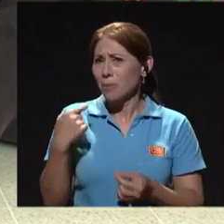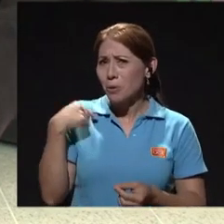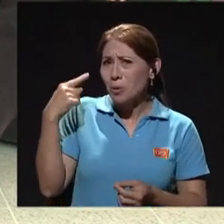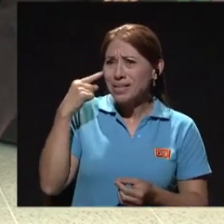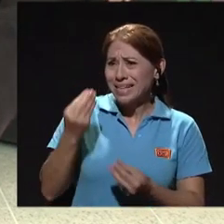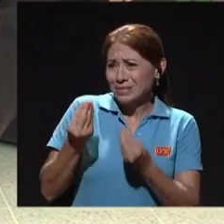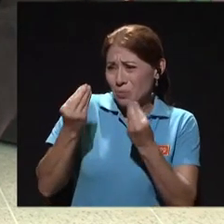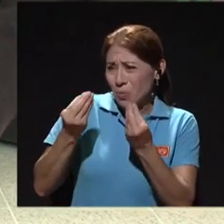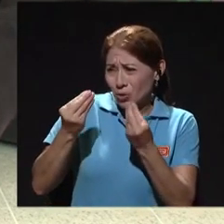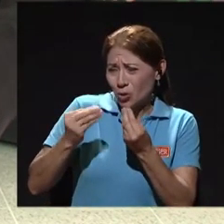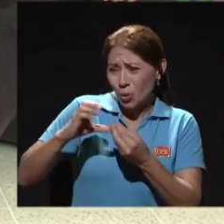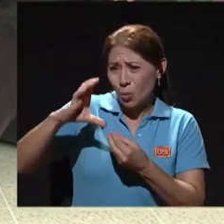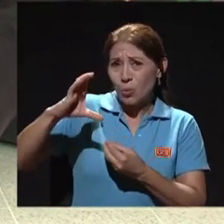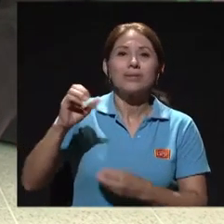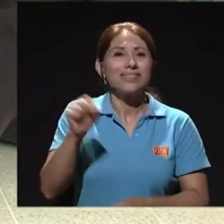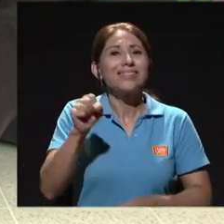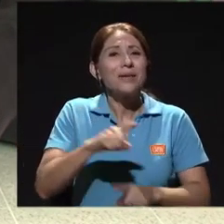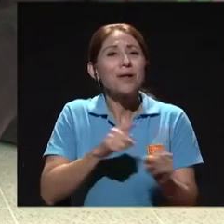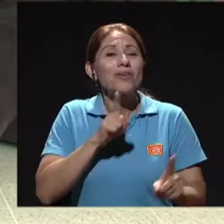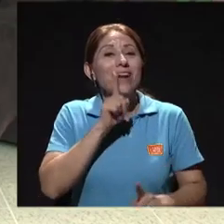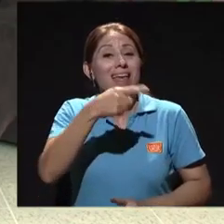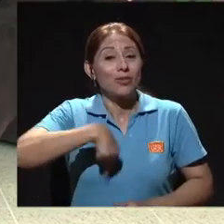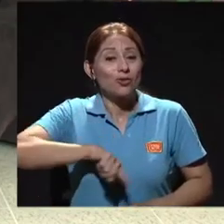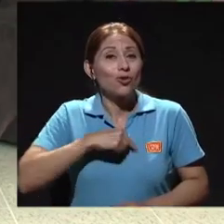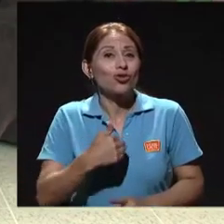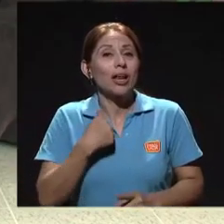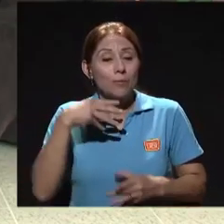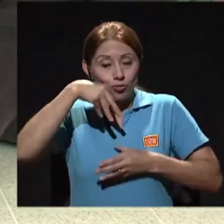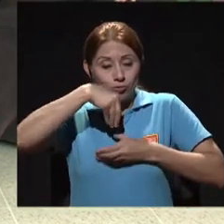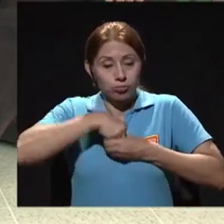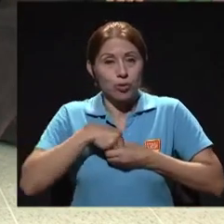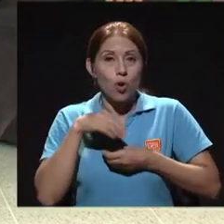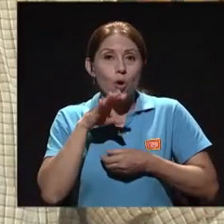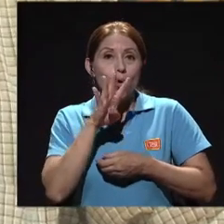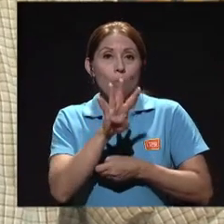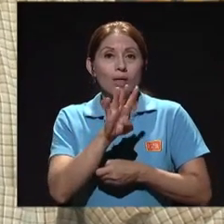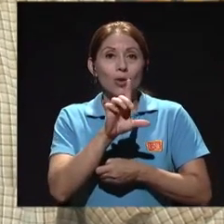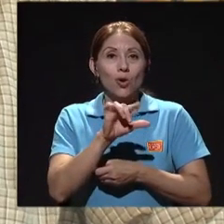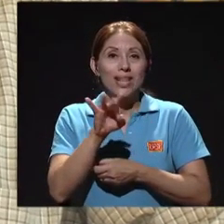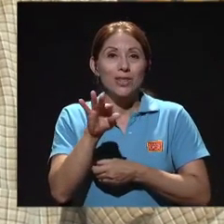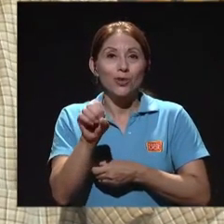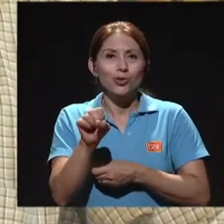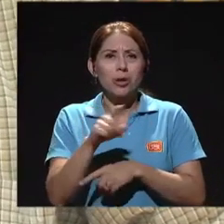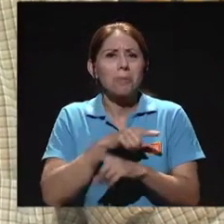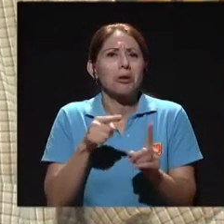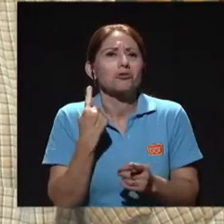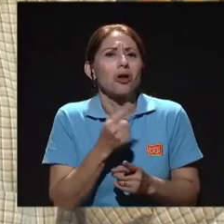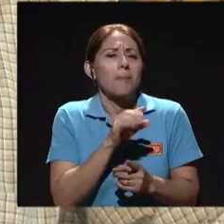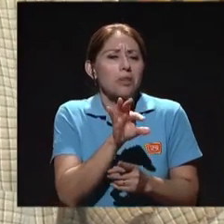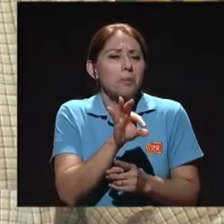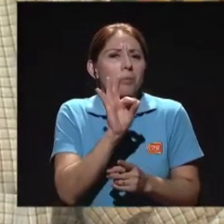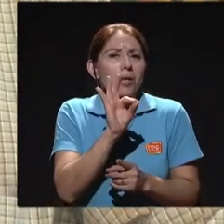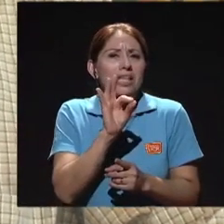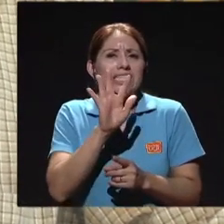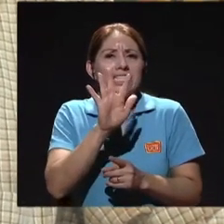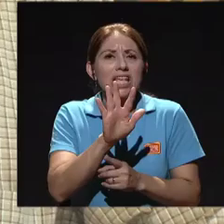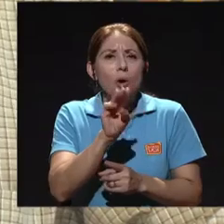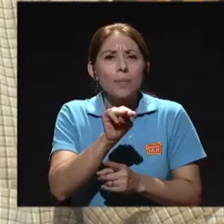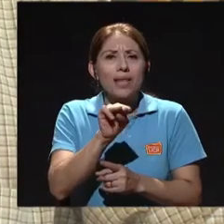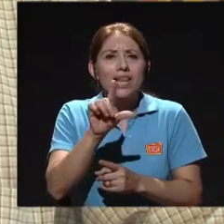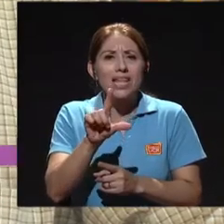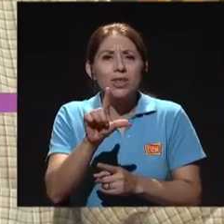cree que es un montón, pero en realidad tenemos más de 4 litros. Entonces, de tomarle a una persona 5 mililitros, 10 mililitros, 15,